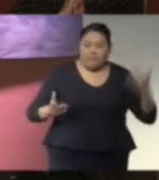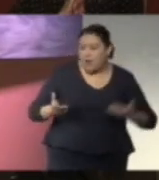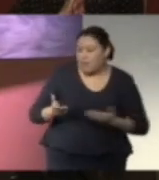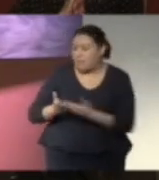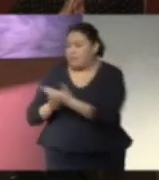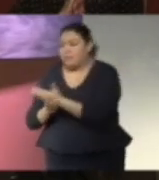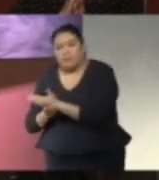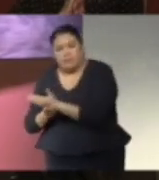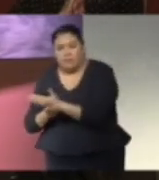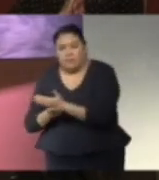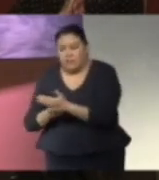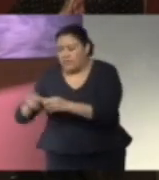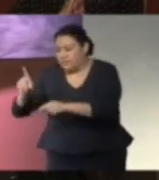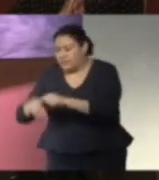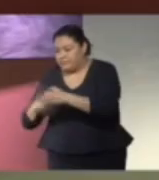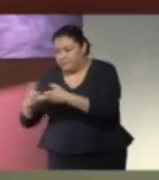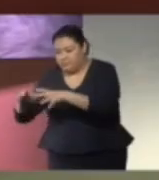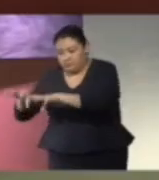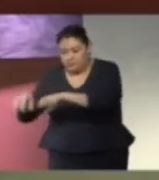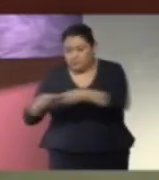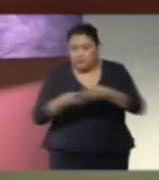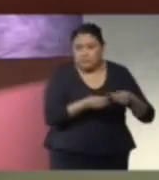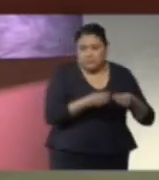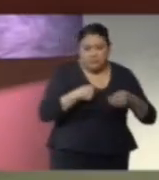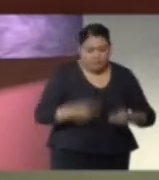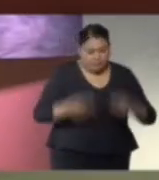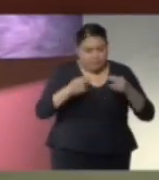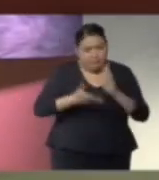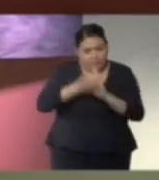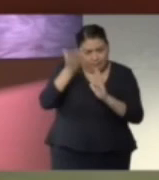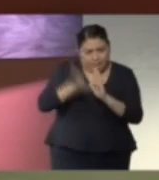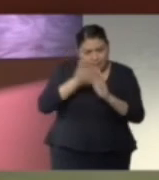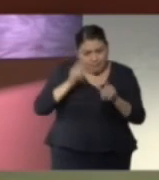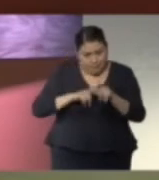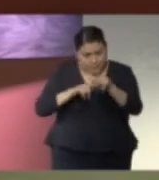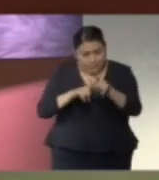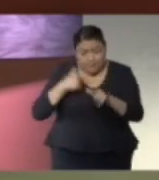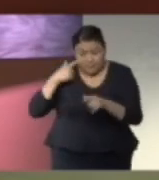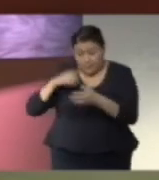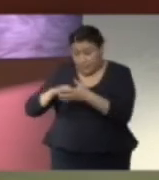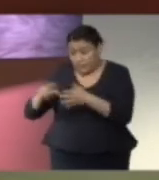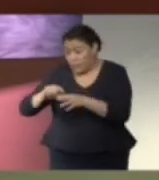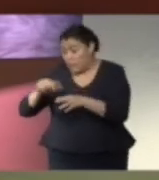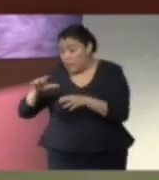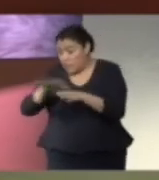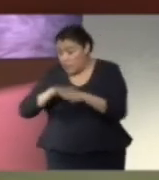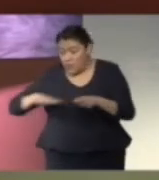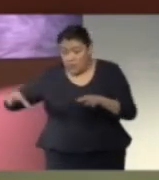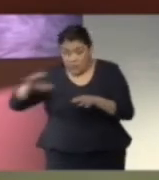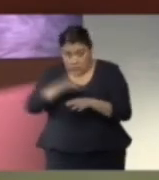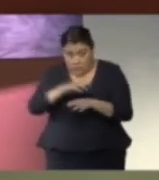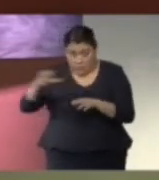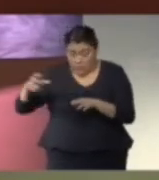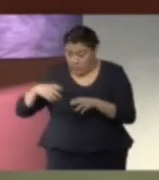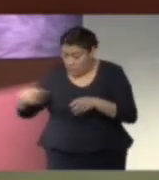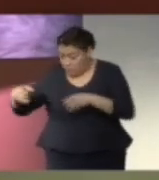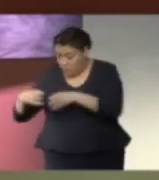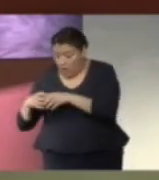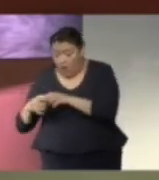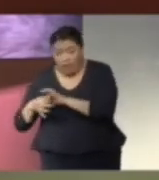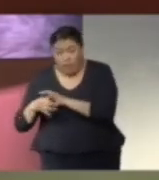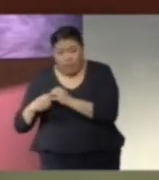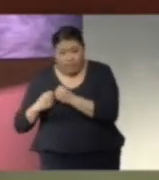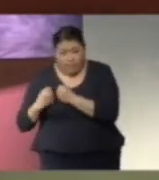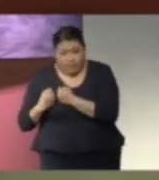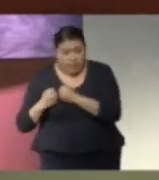megaproyectos puedan intervenir y puedan desarrollarse. Si la comunidad es fuerte y hay capacidad de resistir y de